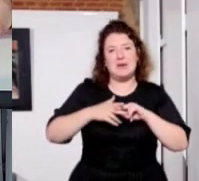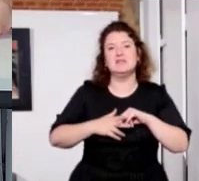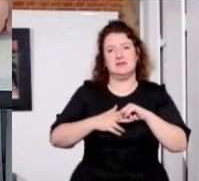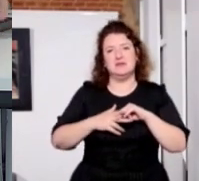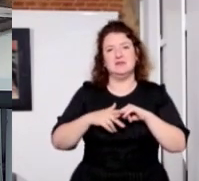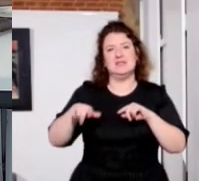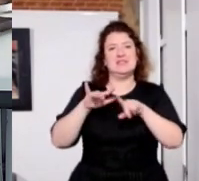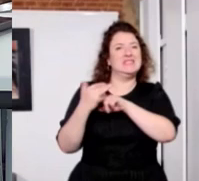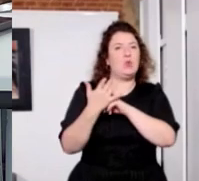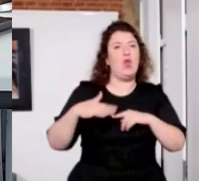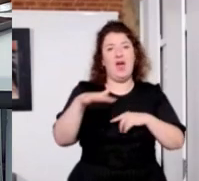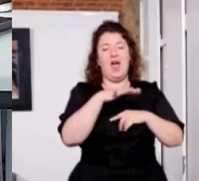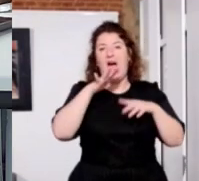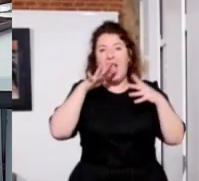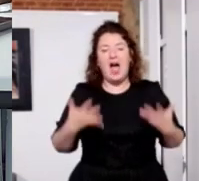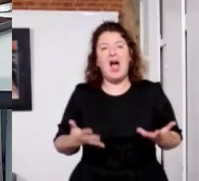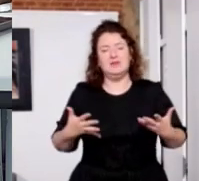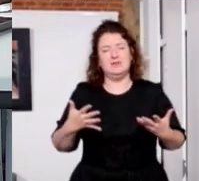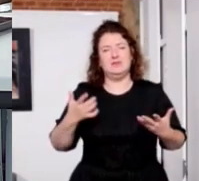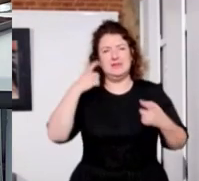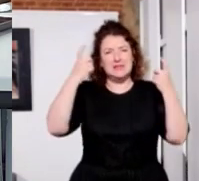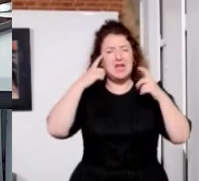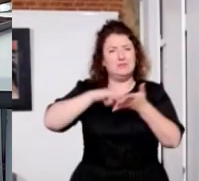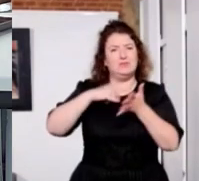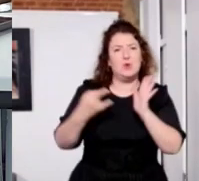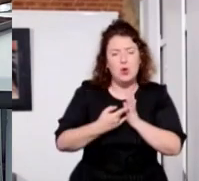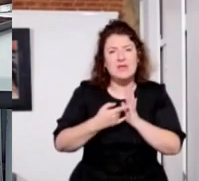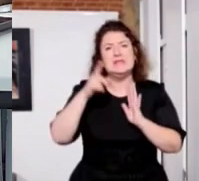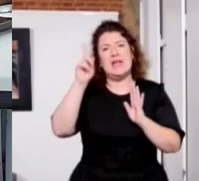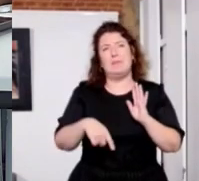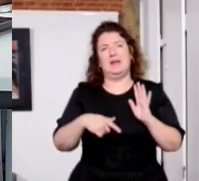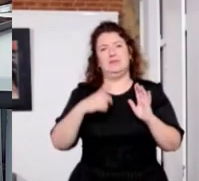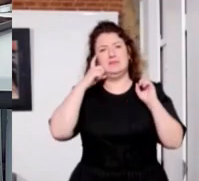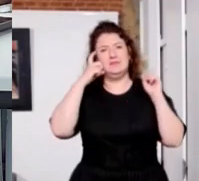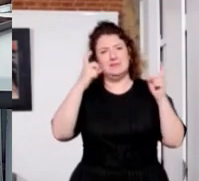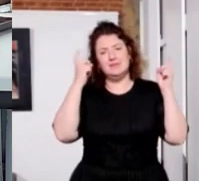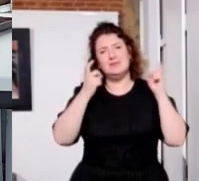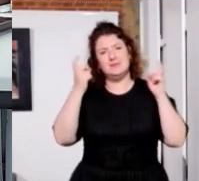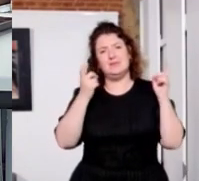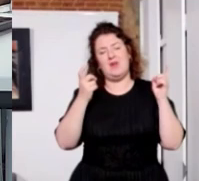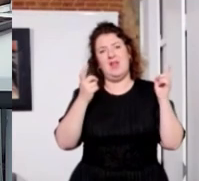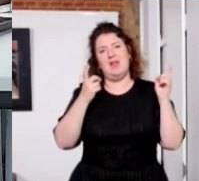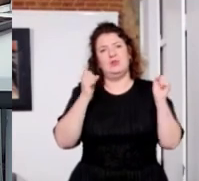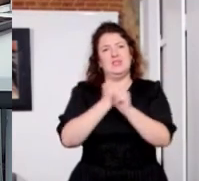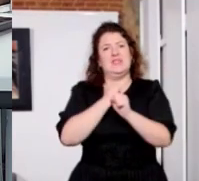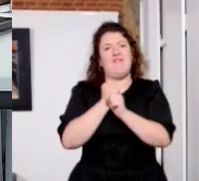este nuevo contexto abordarlo y también abordarlo desde un trabajo en